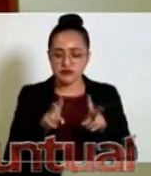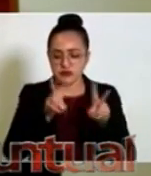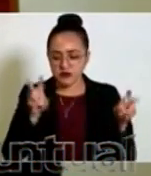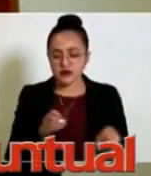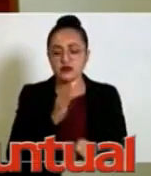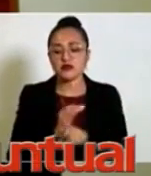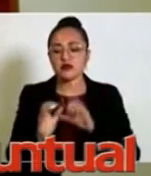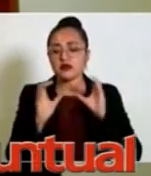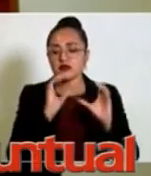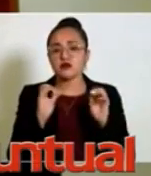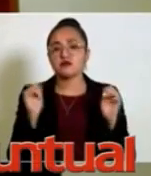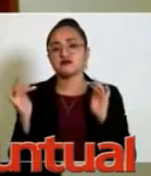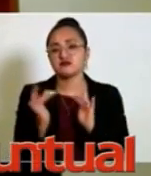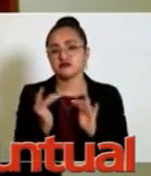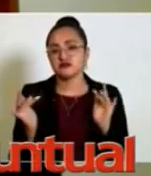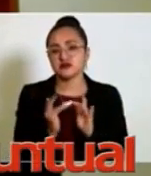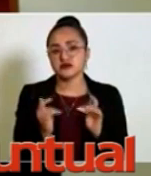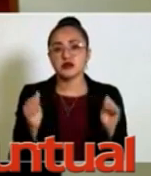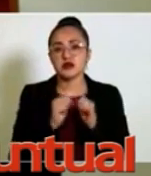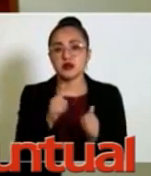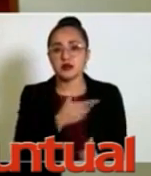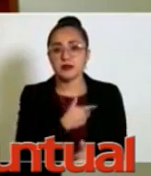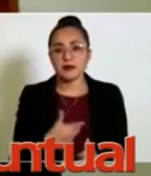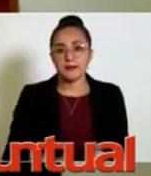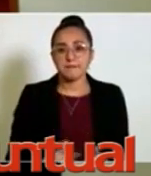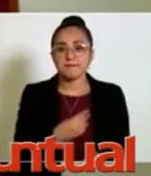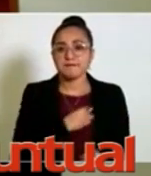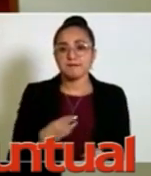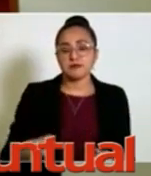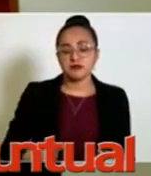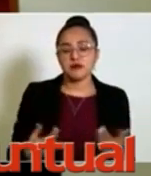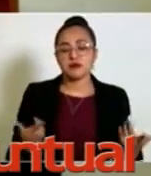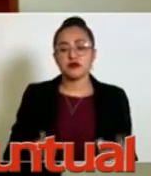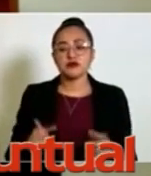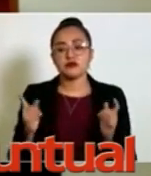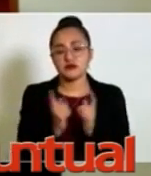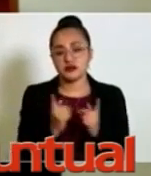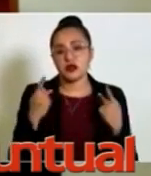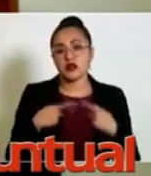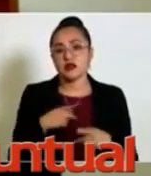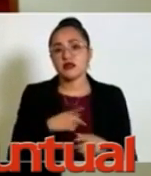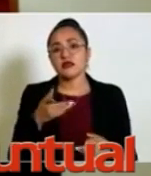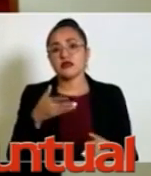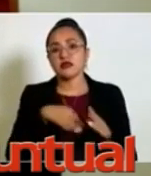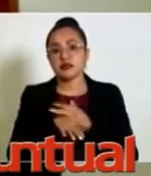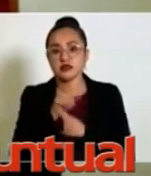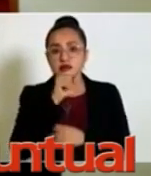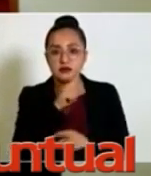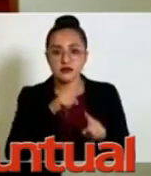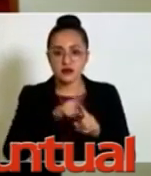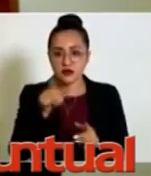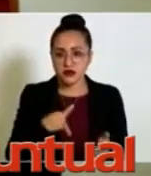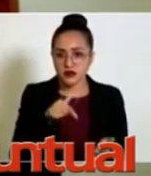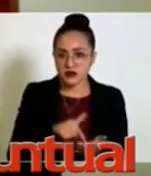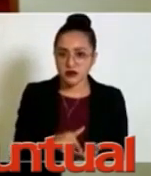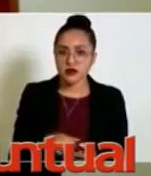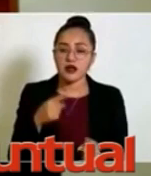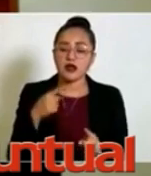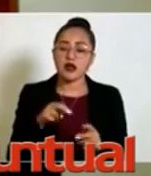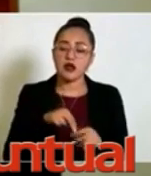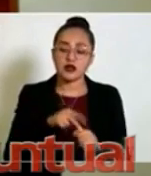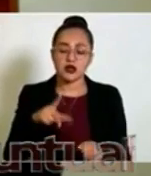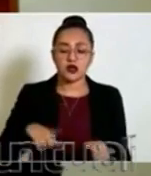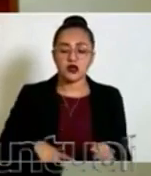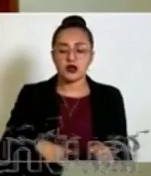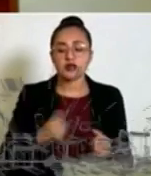estado en comunicación constante con el presidente municipal de manera personal, directa, y también las distintas áreas de